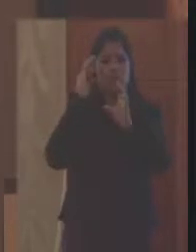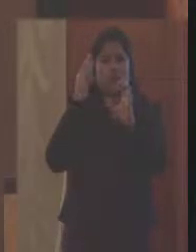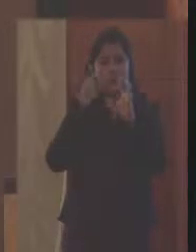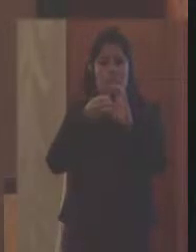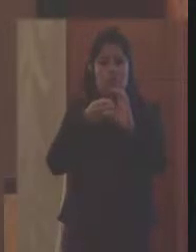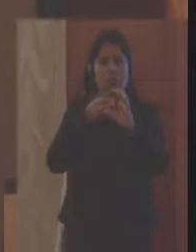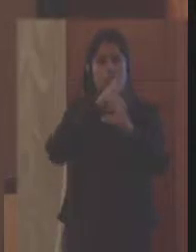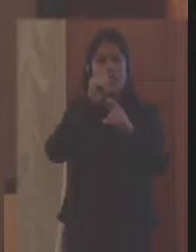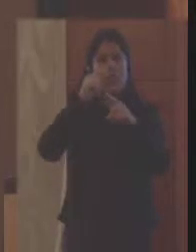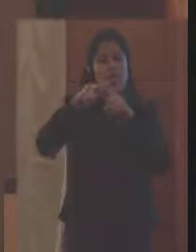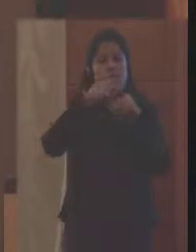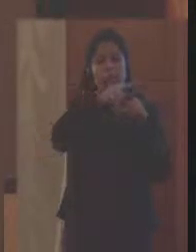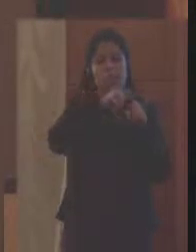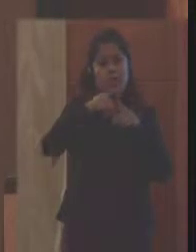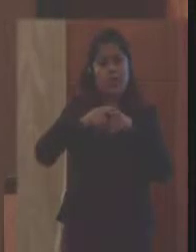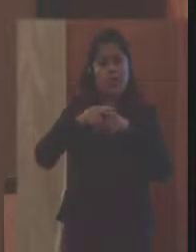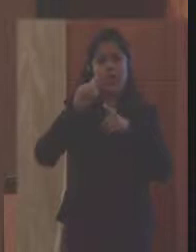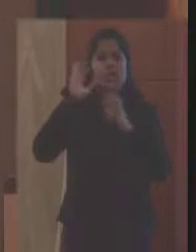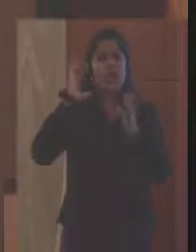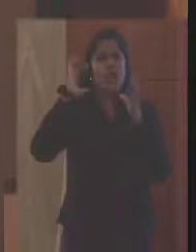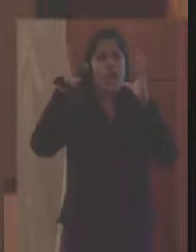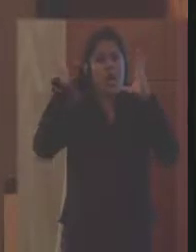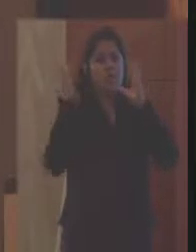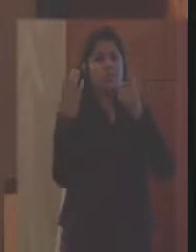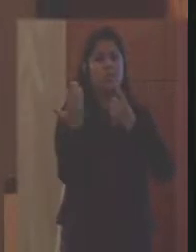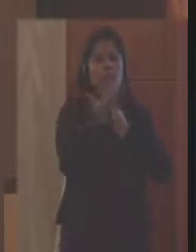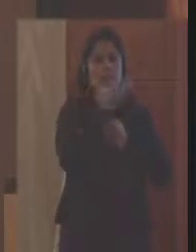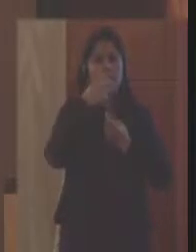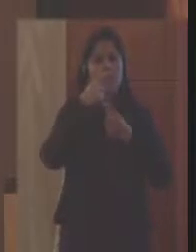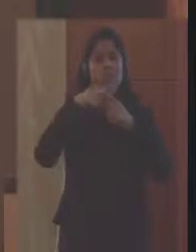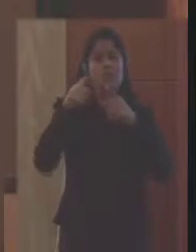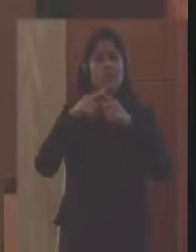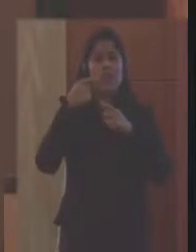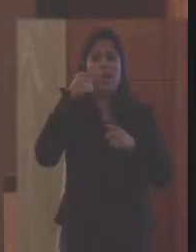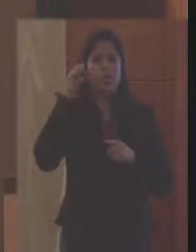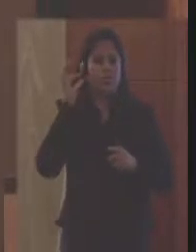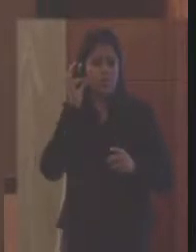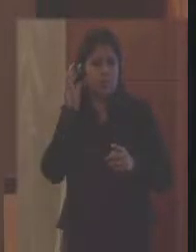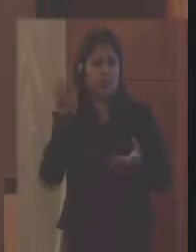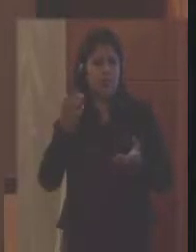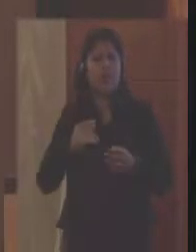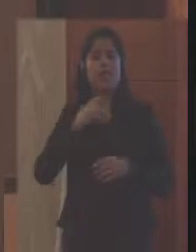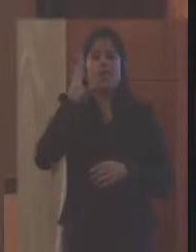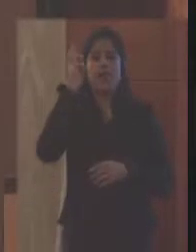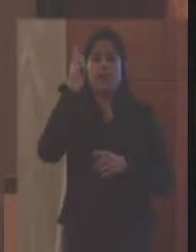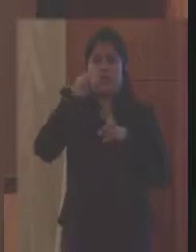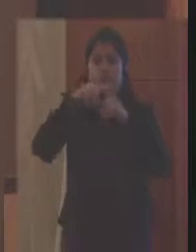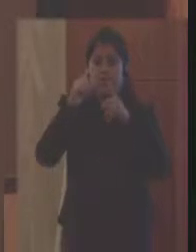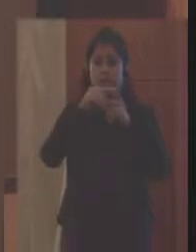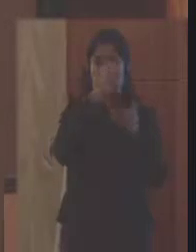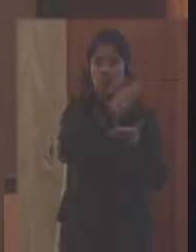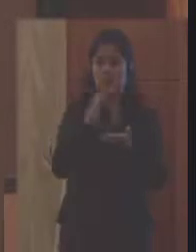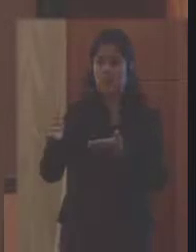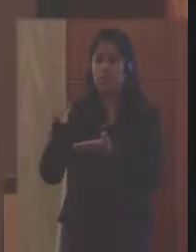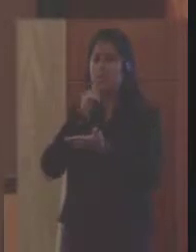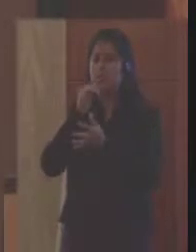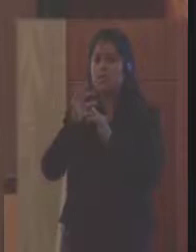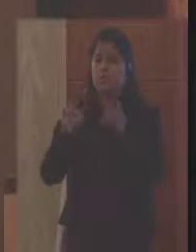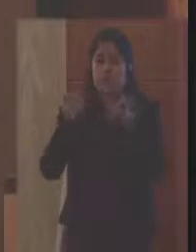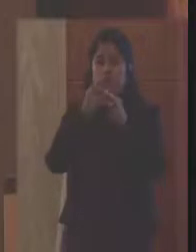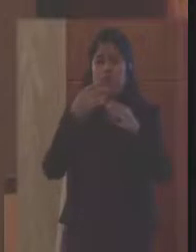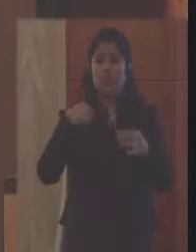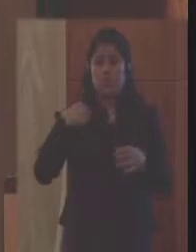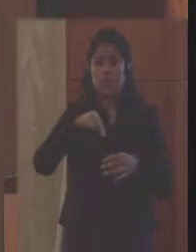enfoque diferencial, el cambio climático y el enfoque de género. En 6 elementos claves, que son la parte de la estrategia